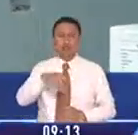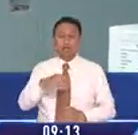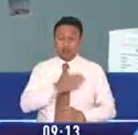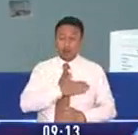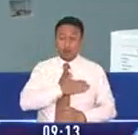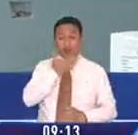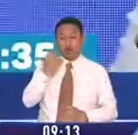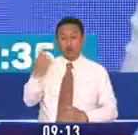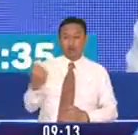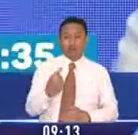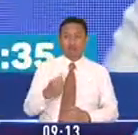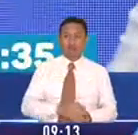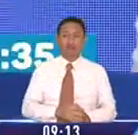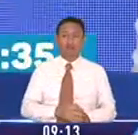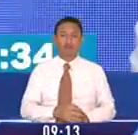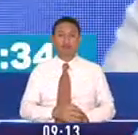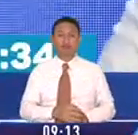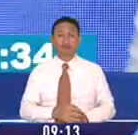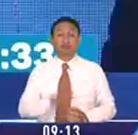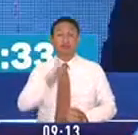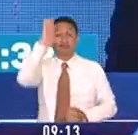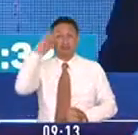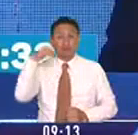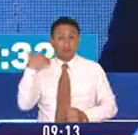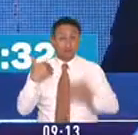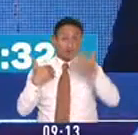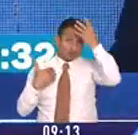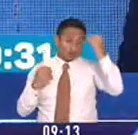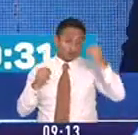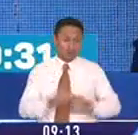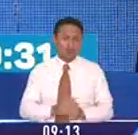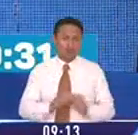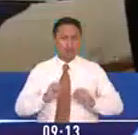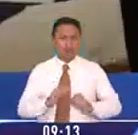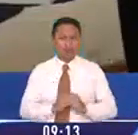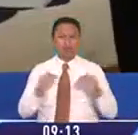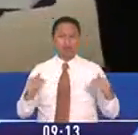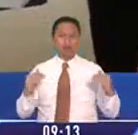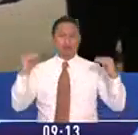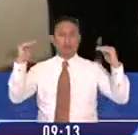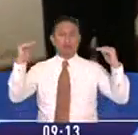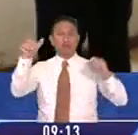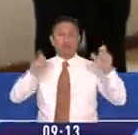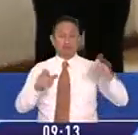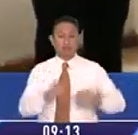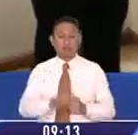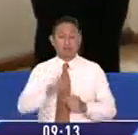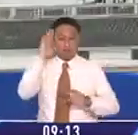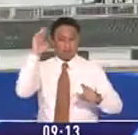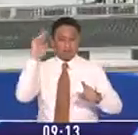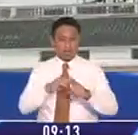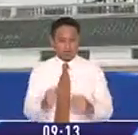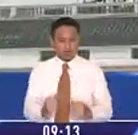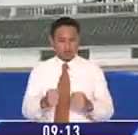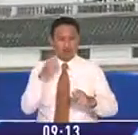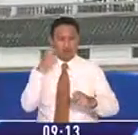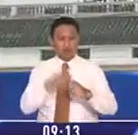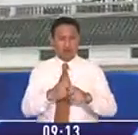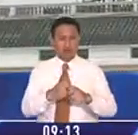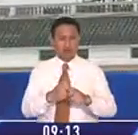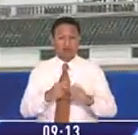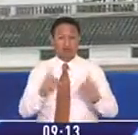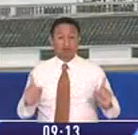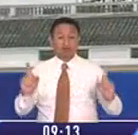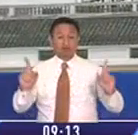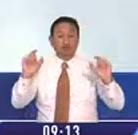mejor opción. Para esto, tanto González como Noboa deben lograr posicionarse en el electorado con un mensaje sólido que los defina como